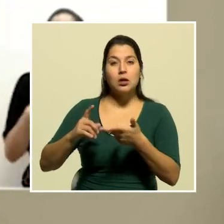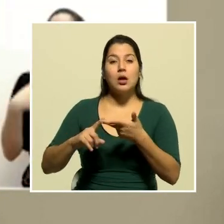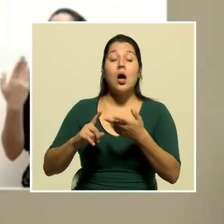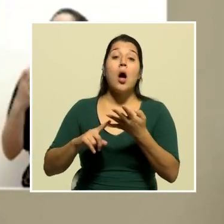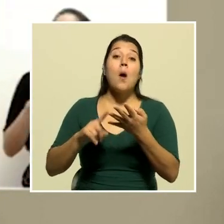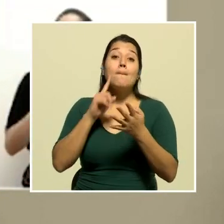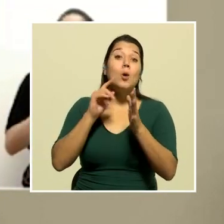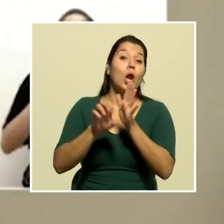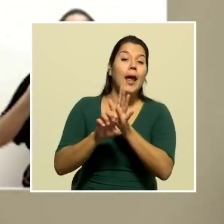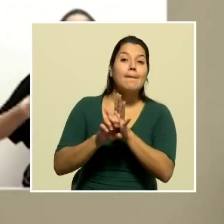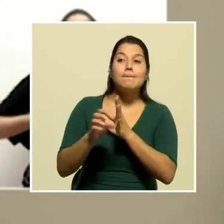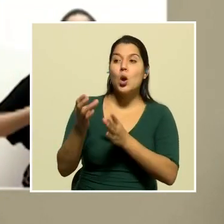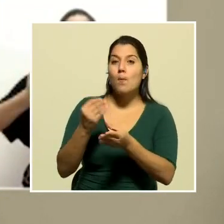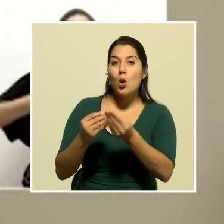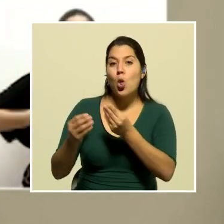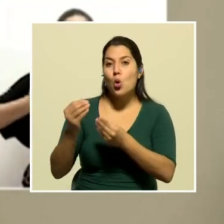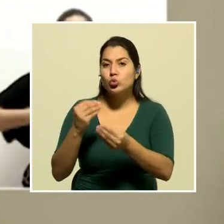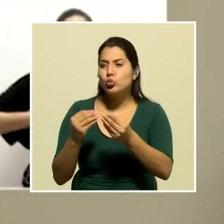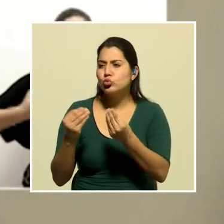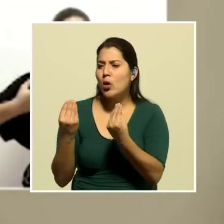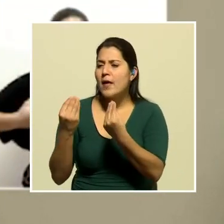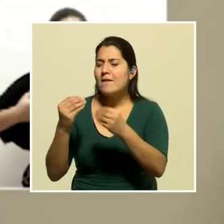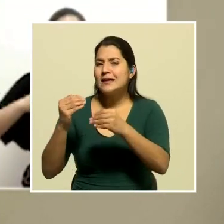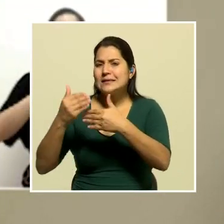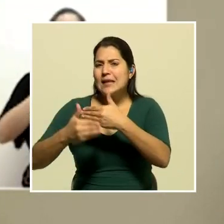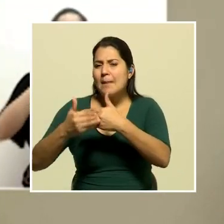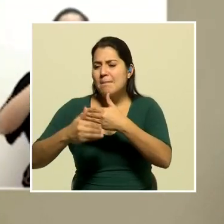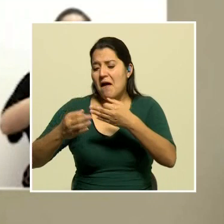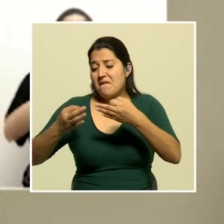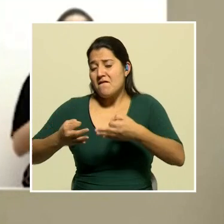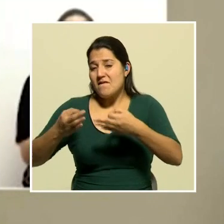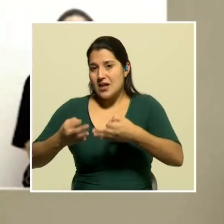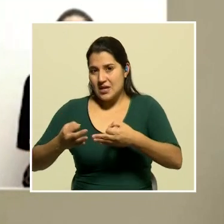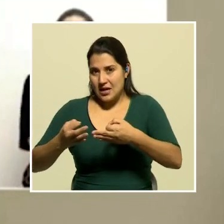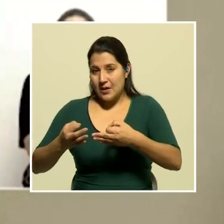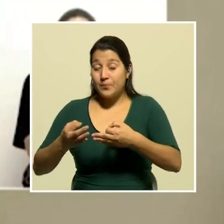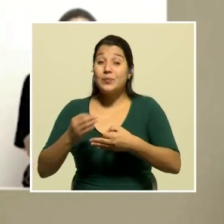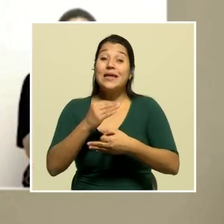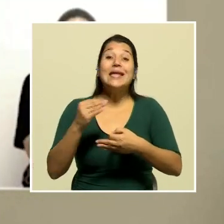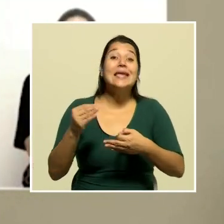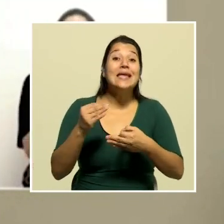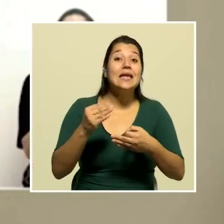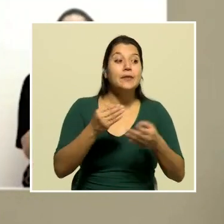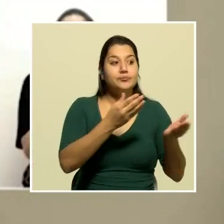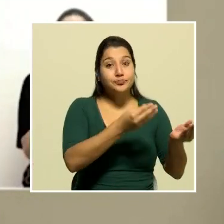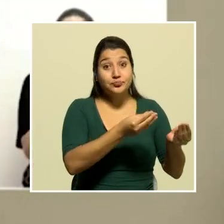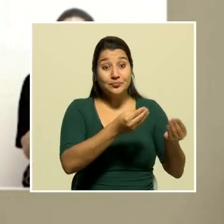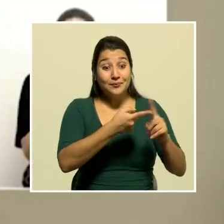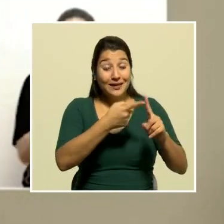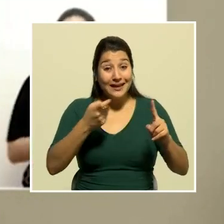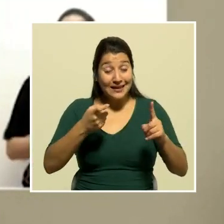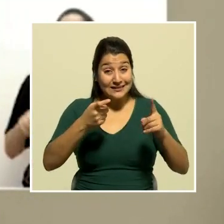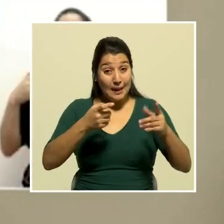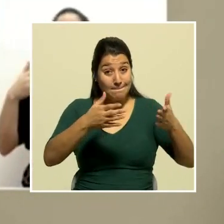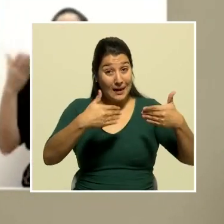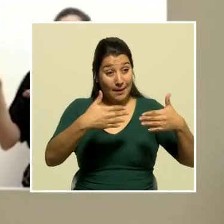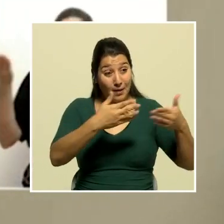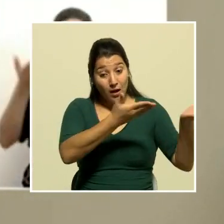por ejemplo, productos de panadería fina y abonos. Y de Panamá importamos productos como